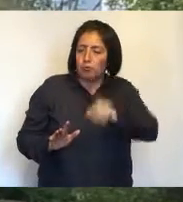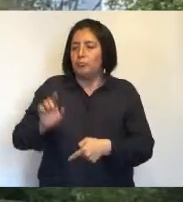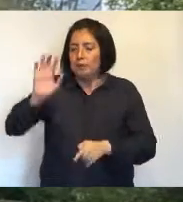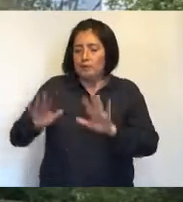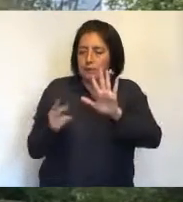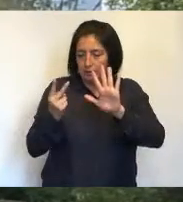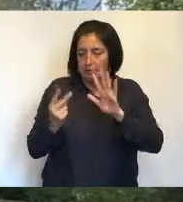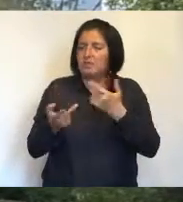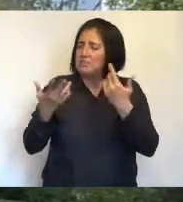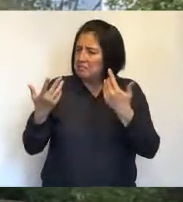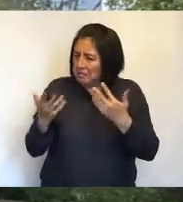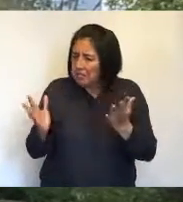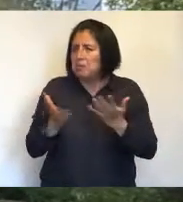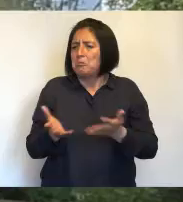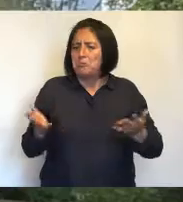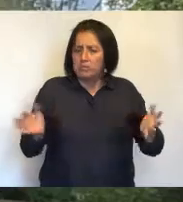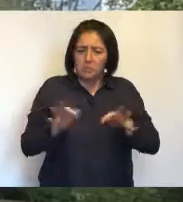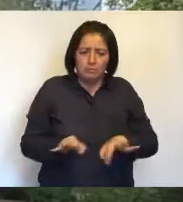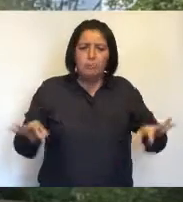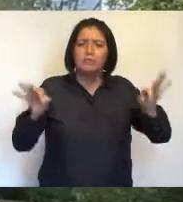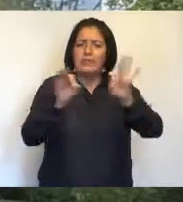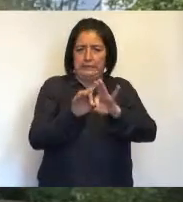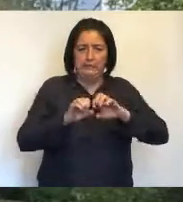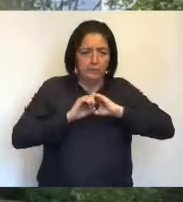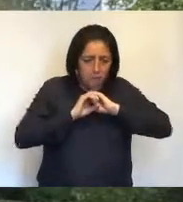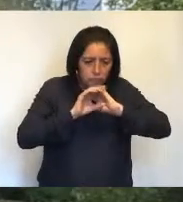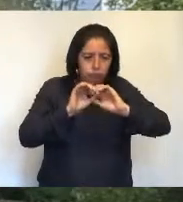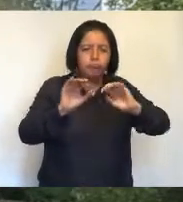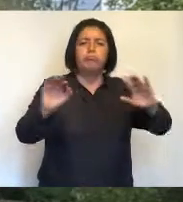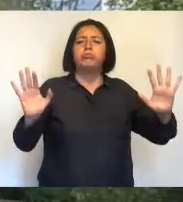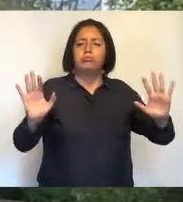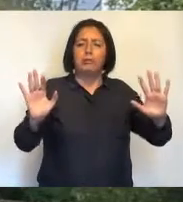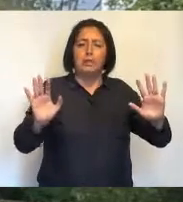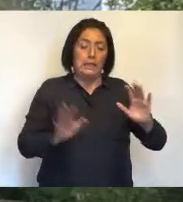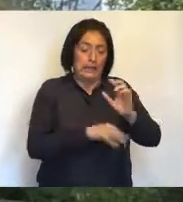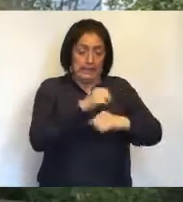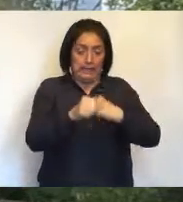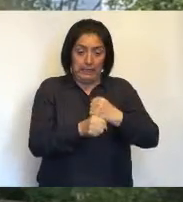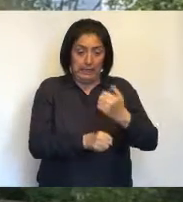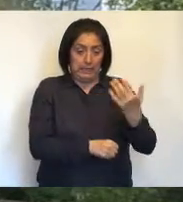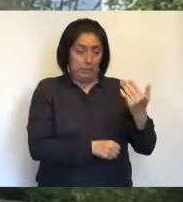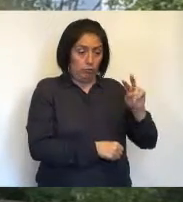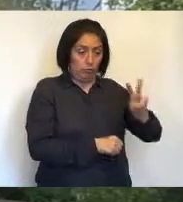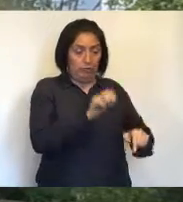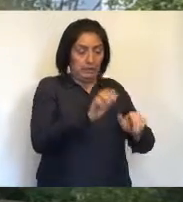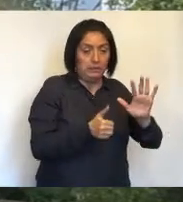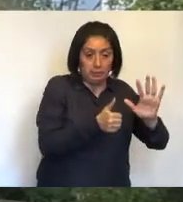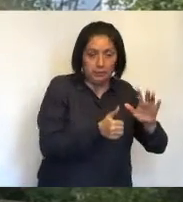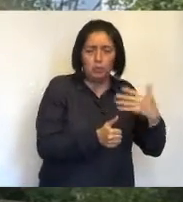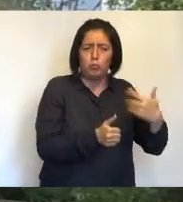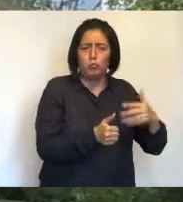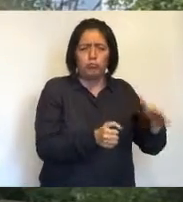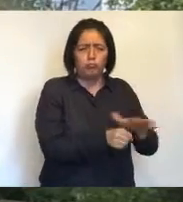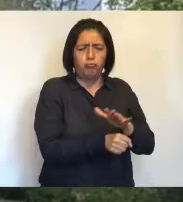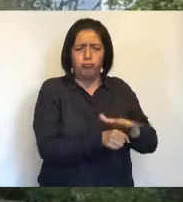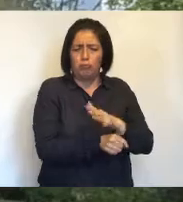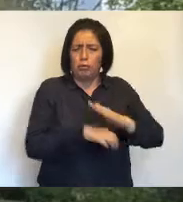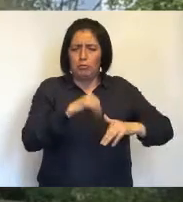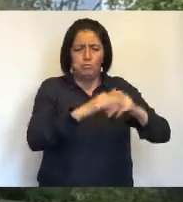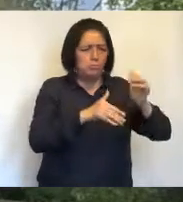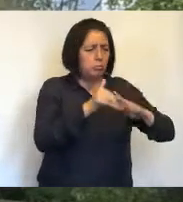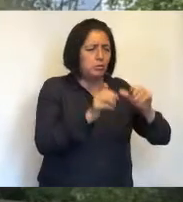2017, tenemos algunas cosas importantes que anunciar. El año 2016 fue un año lleno de